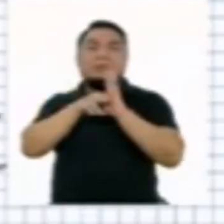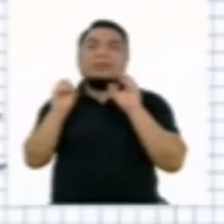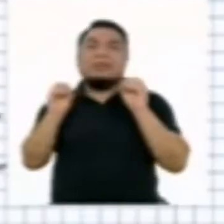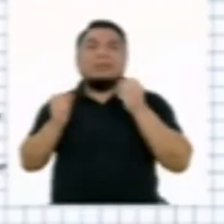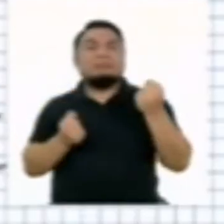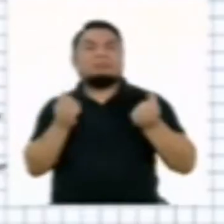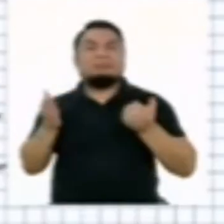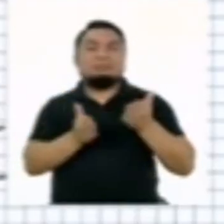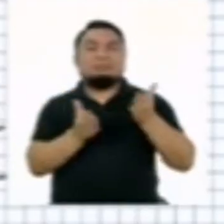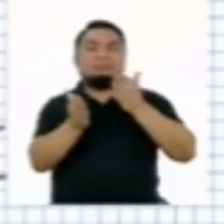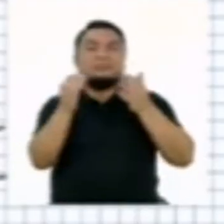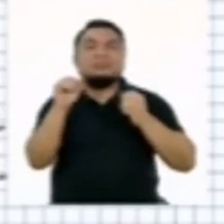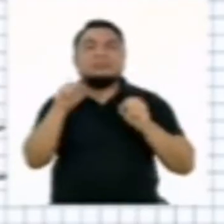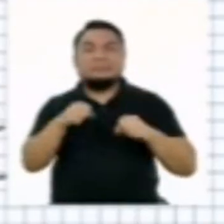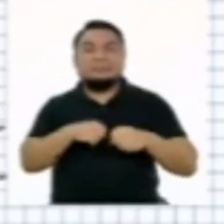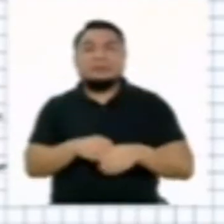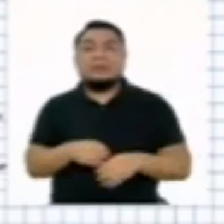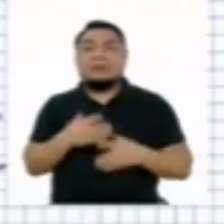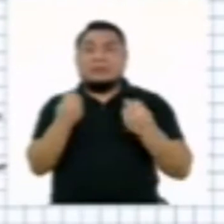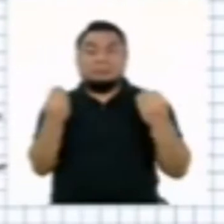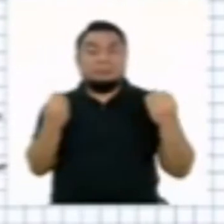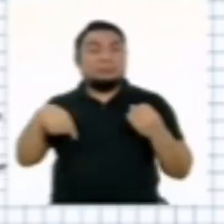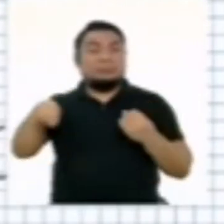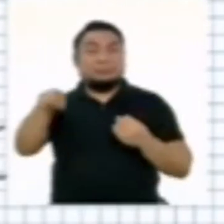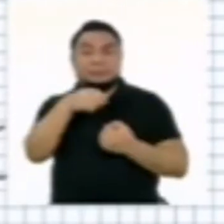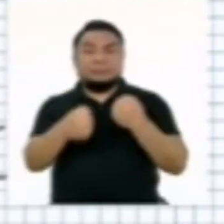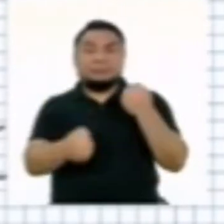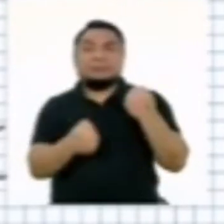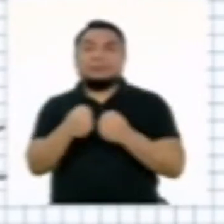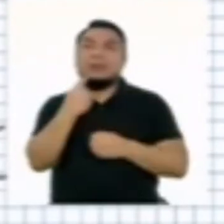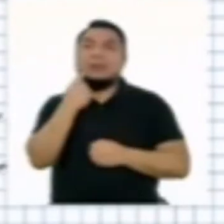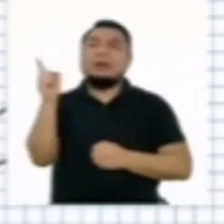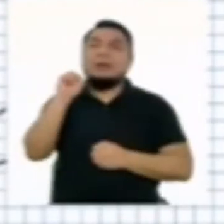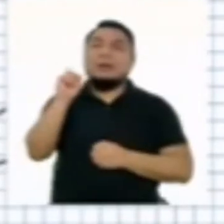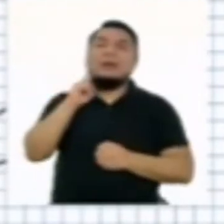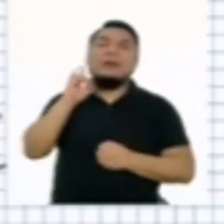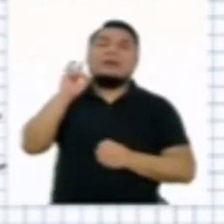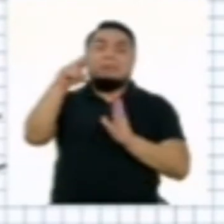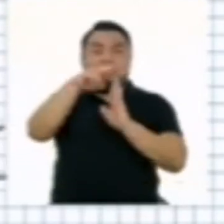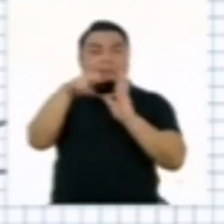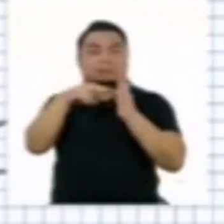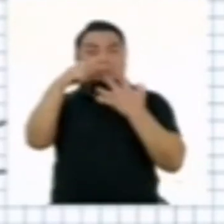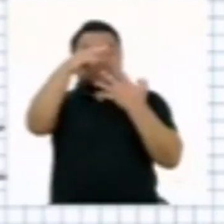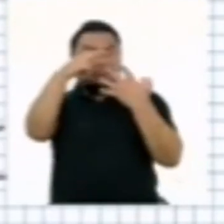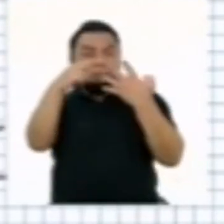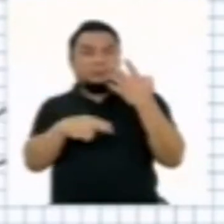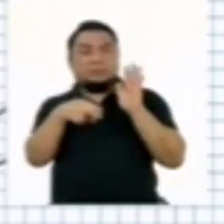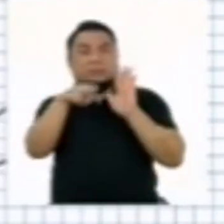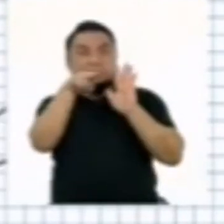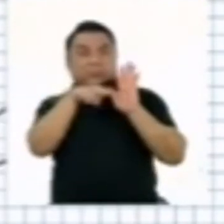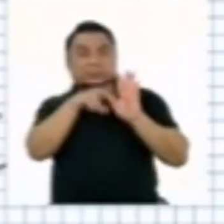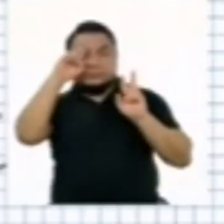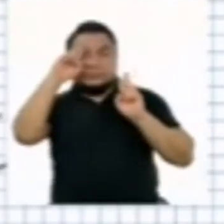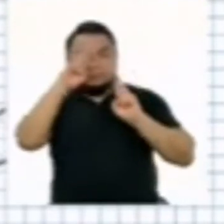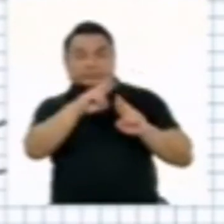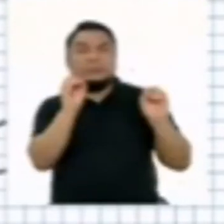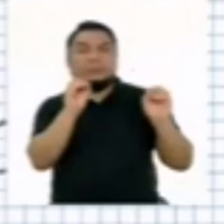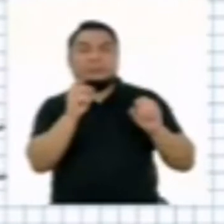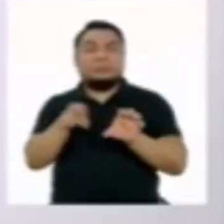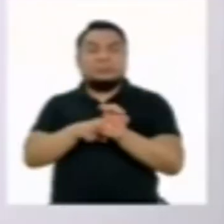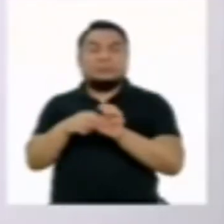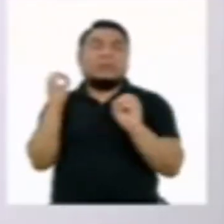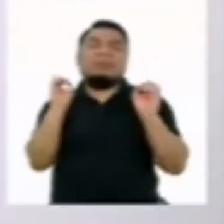normas. Es cierto, muchos vehículos circulan sin cumplir los requisitos que establecen las normas para poder